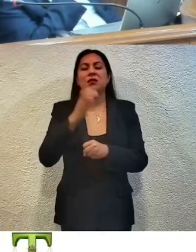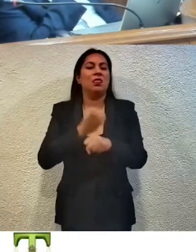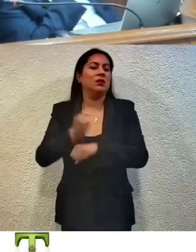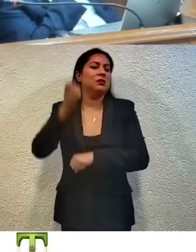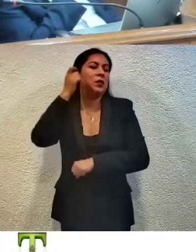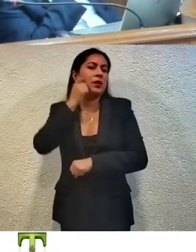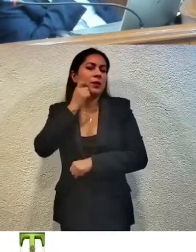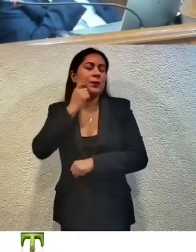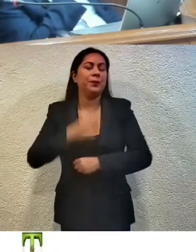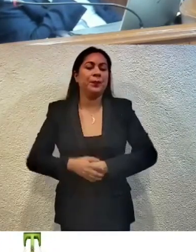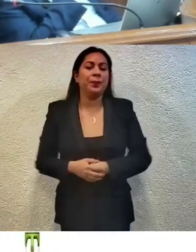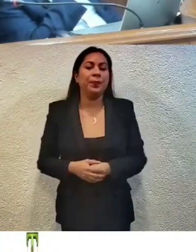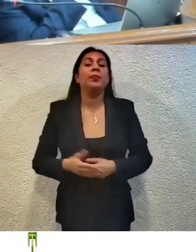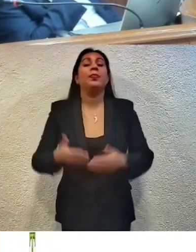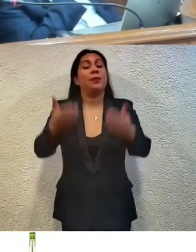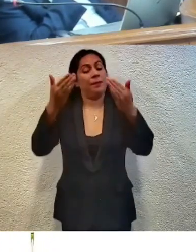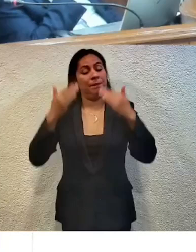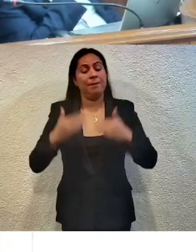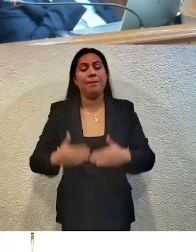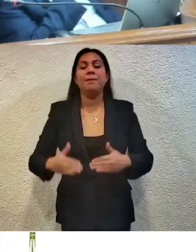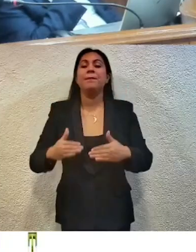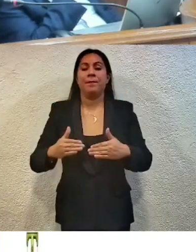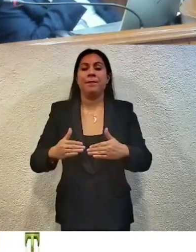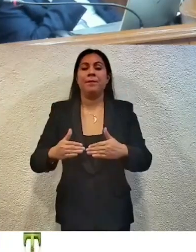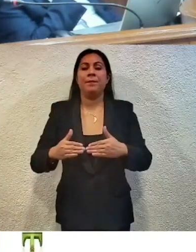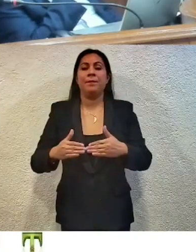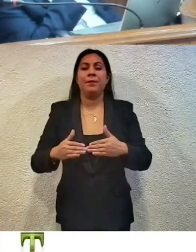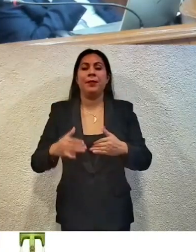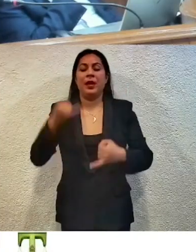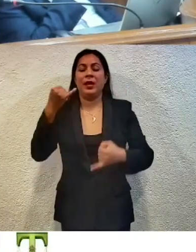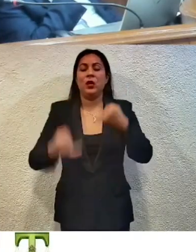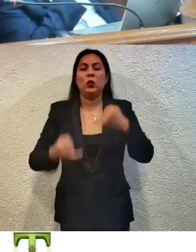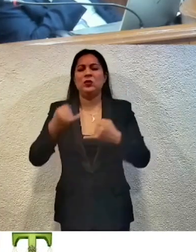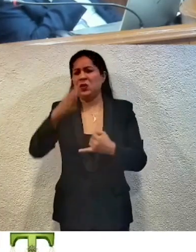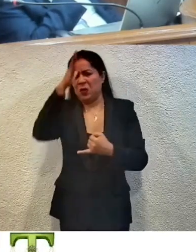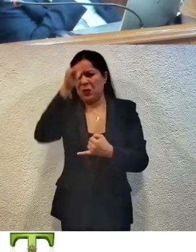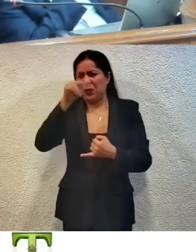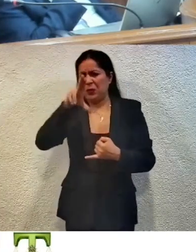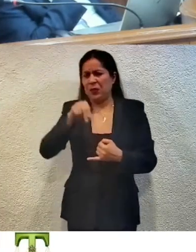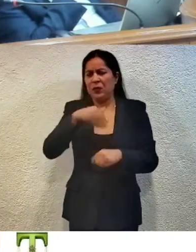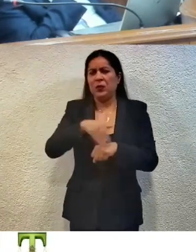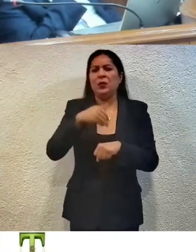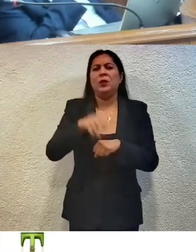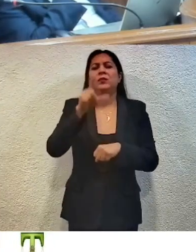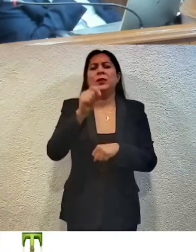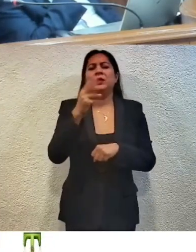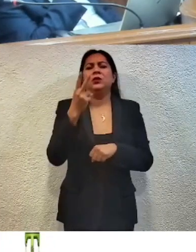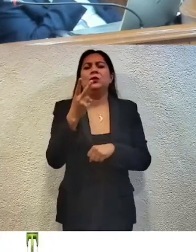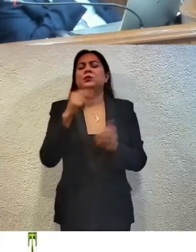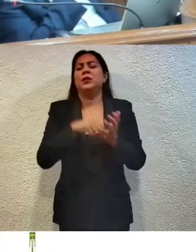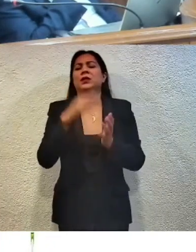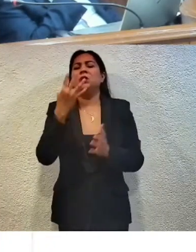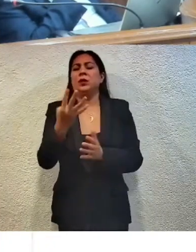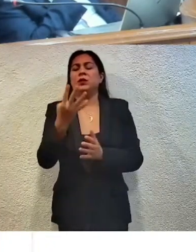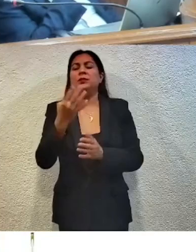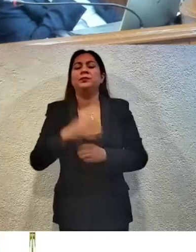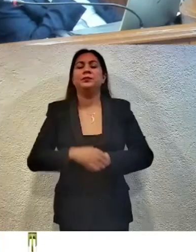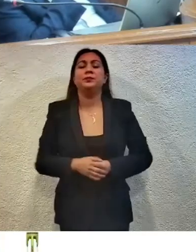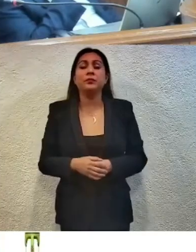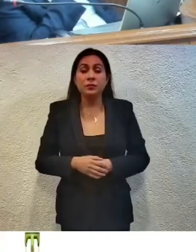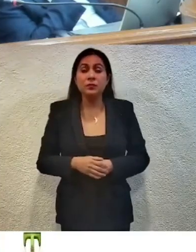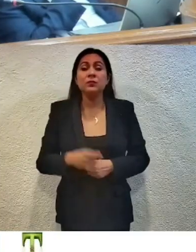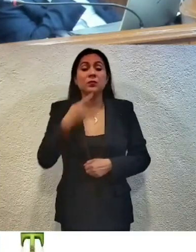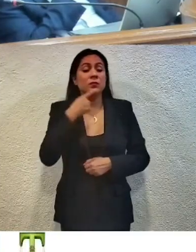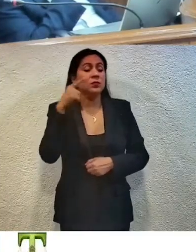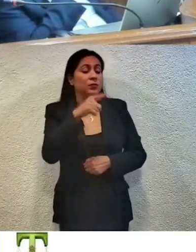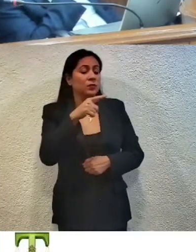de Guerrero. El tercer asunto listado es el juicio de inconformidad número 022 del 2024. La parte